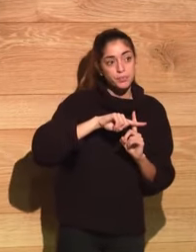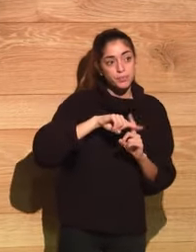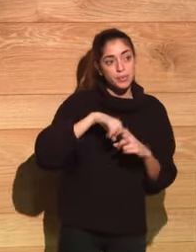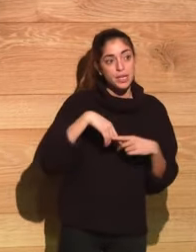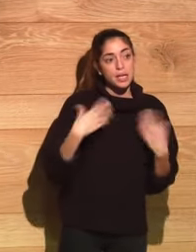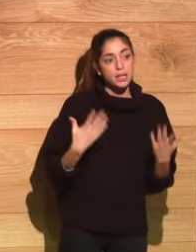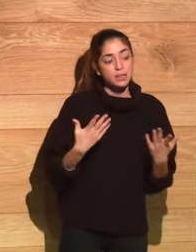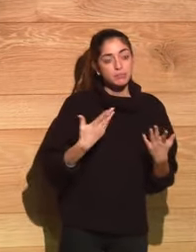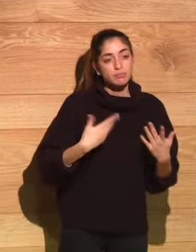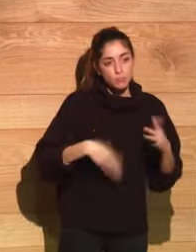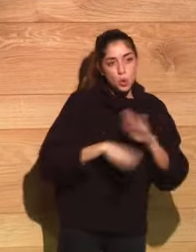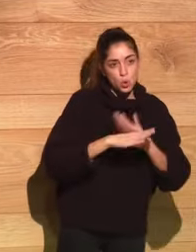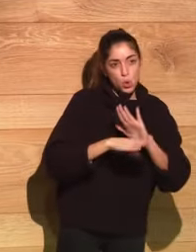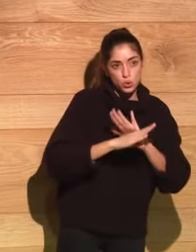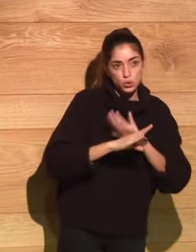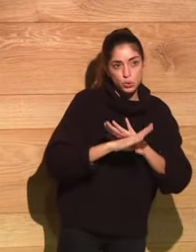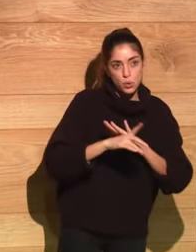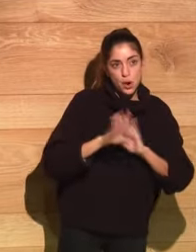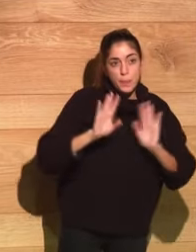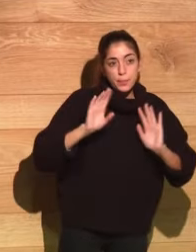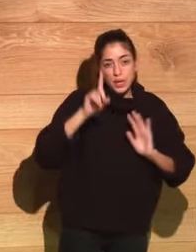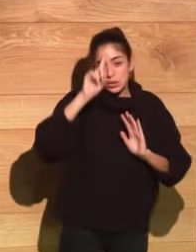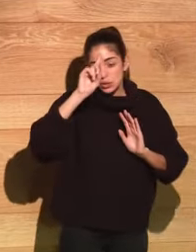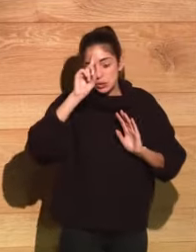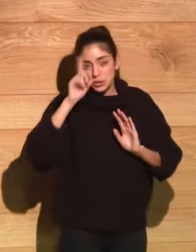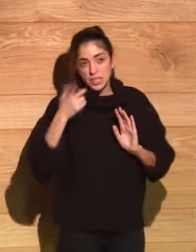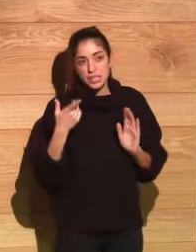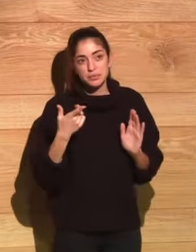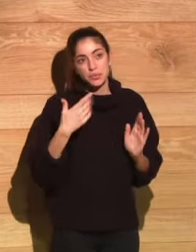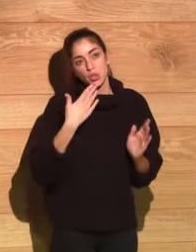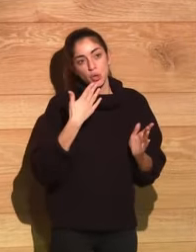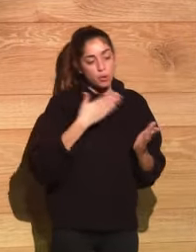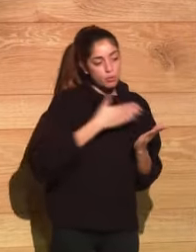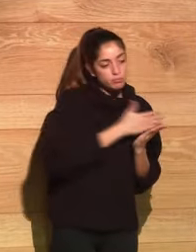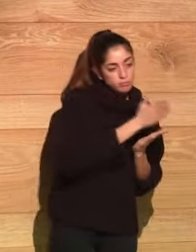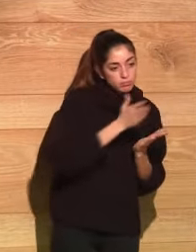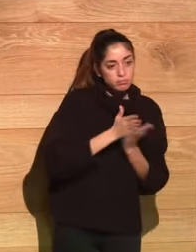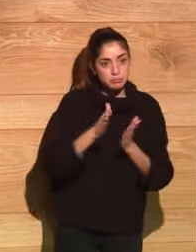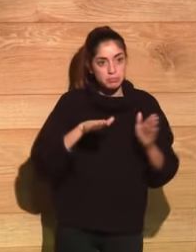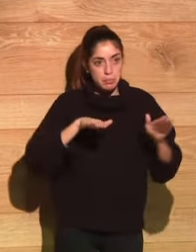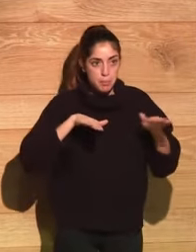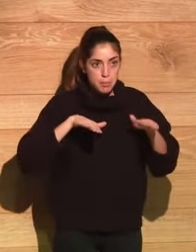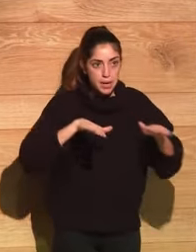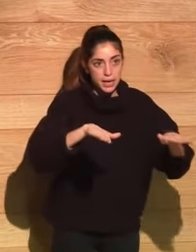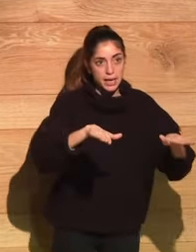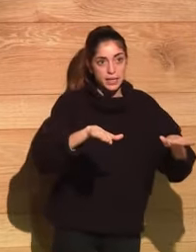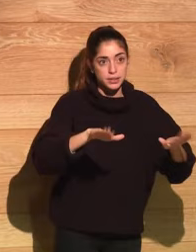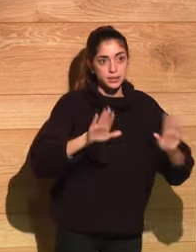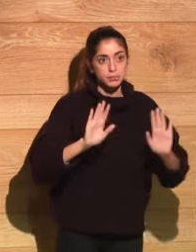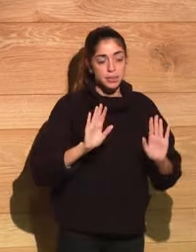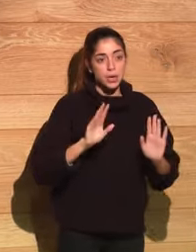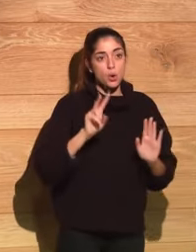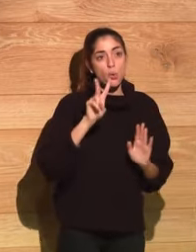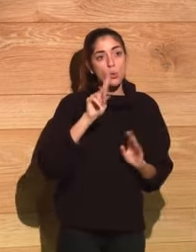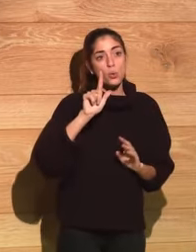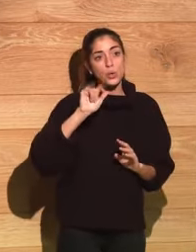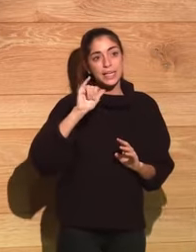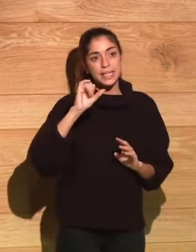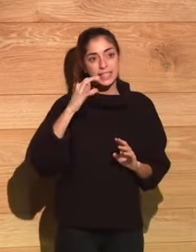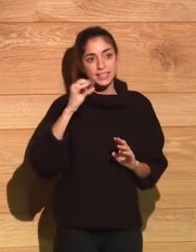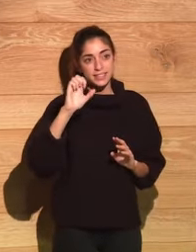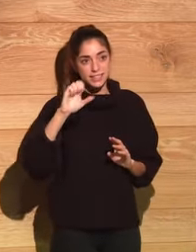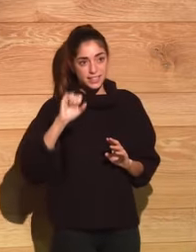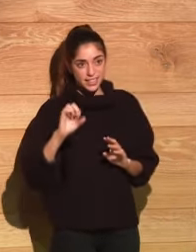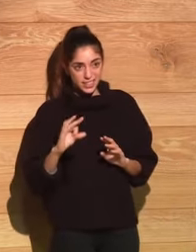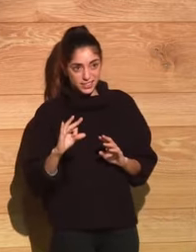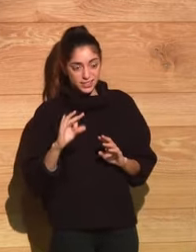que sigue, pero no sé si lo sigue. Yo creo que son caminos muy paralelos, aunque ella decía que no, que le había influido mucho el Ulises de Joyce y prácticamente casi toda